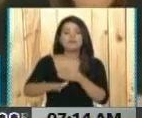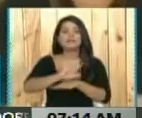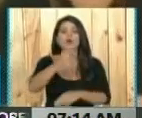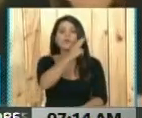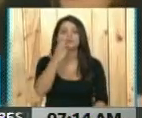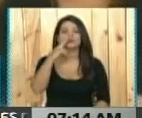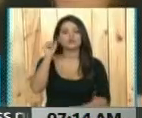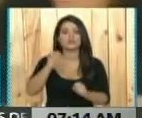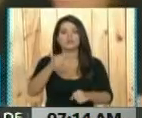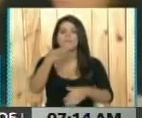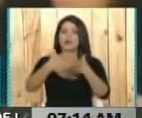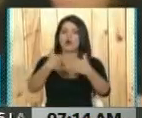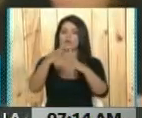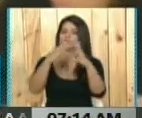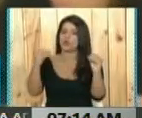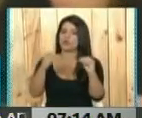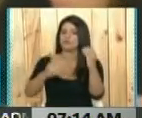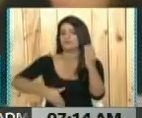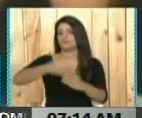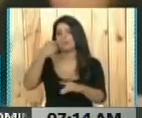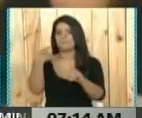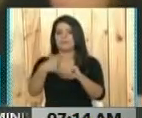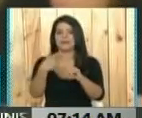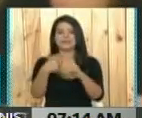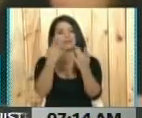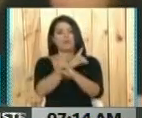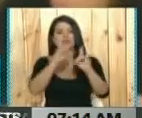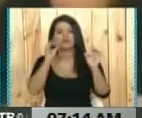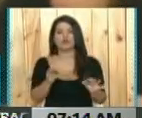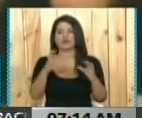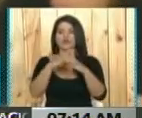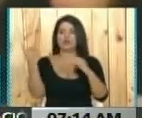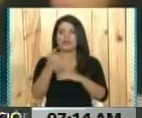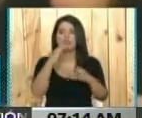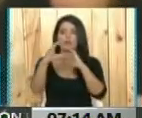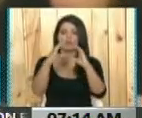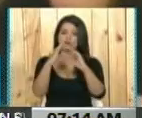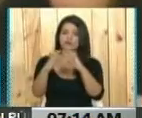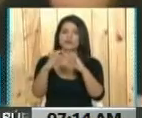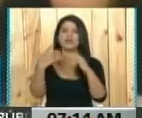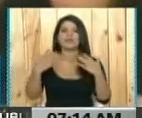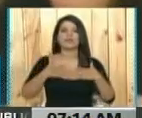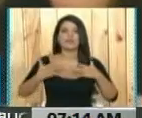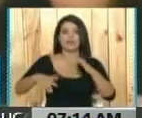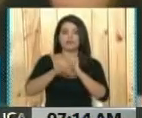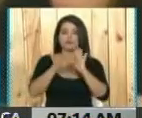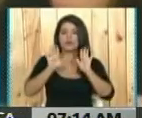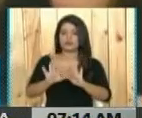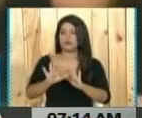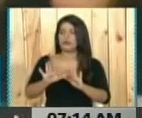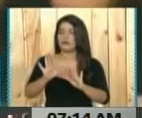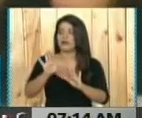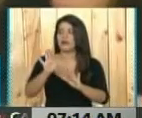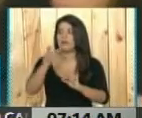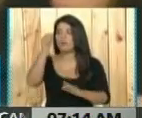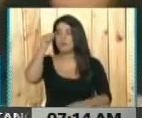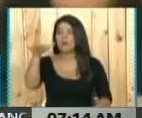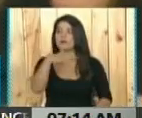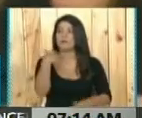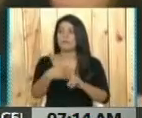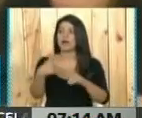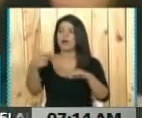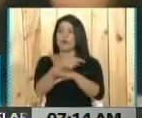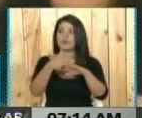hacia mayores niveles de modernidad, pluralidad y democratización de la comunicación, derecho humano fundamental, que nuestro pueblo y nuestro